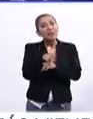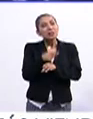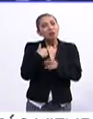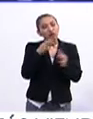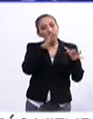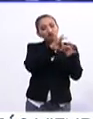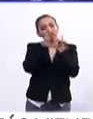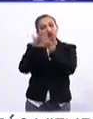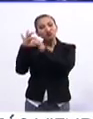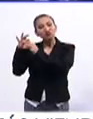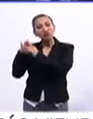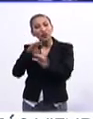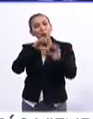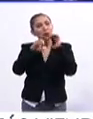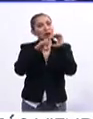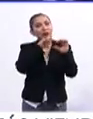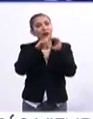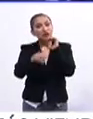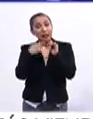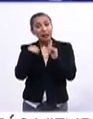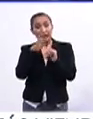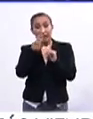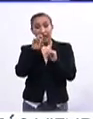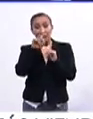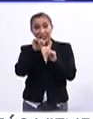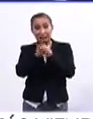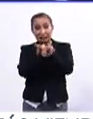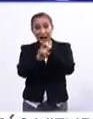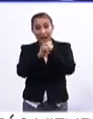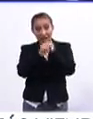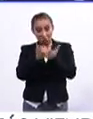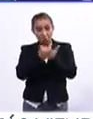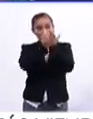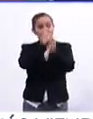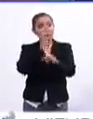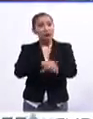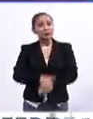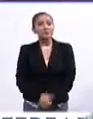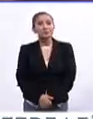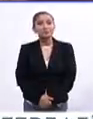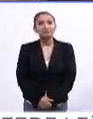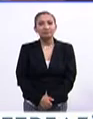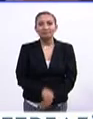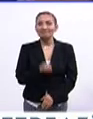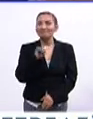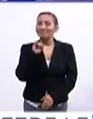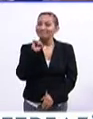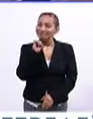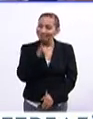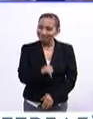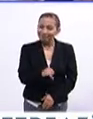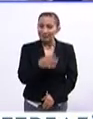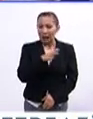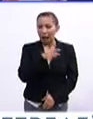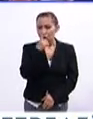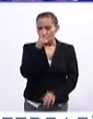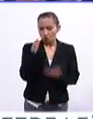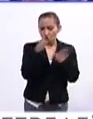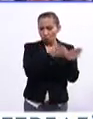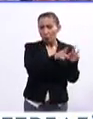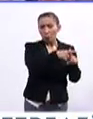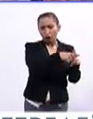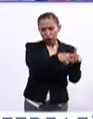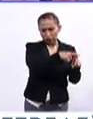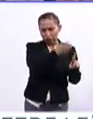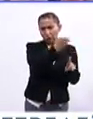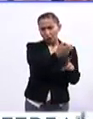de una cadena de comunicación y las redes sociales, el internet han revolucionado todo. Sí, mira, hay un lado muy